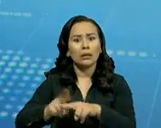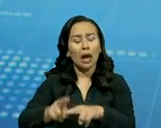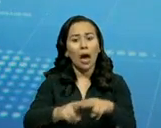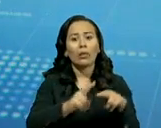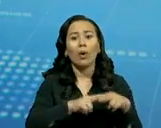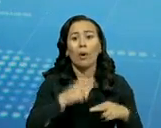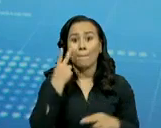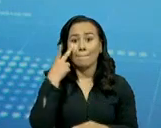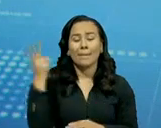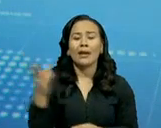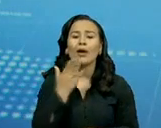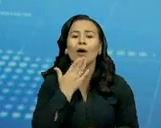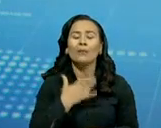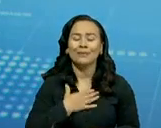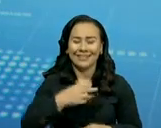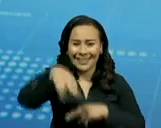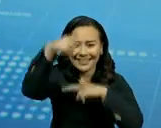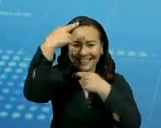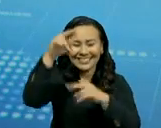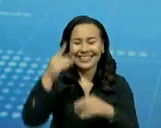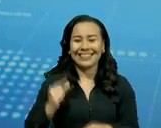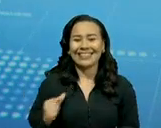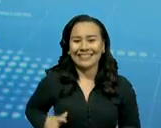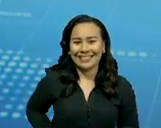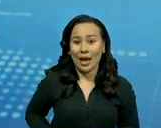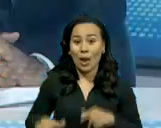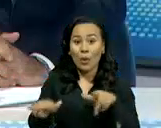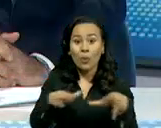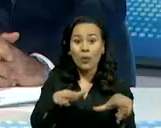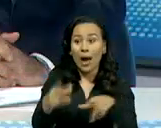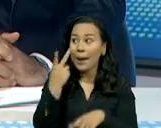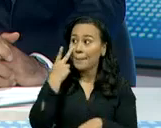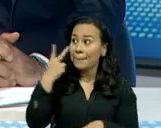información. ¿Qué tal, Carlos Julio? Adelante.